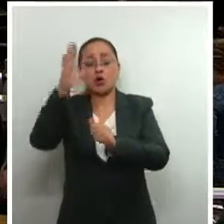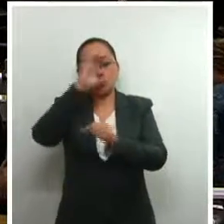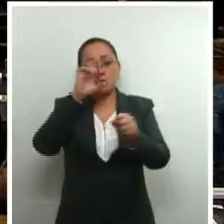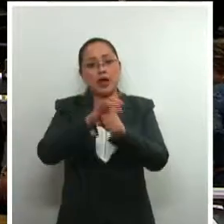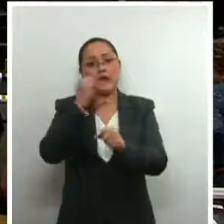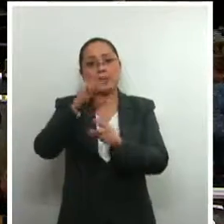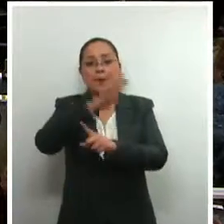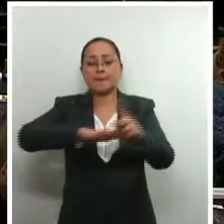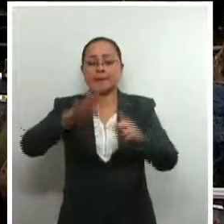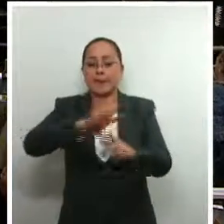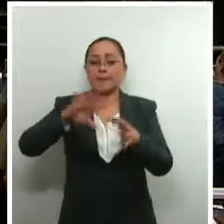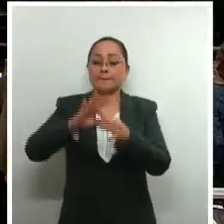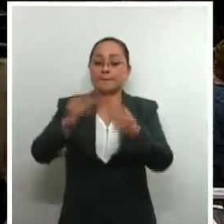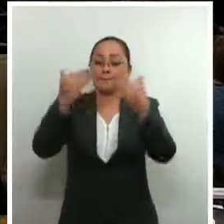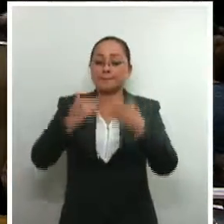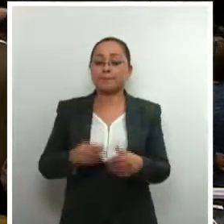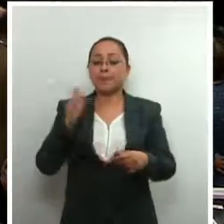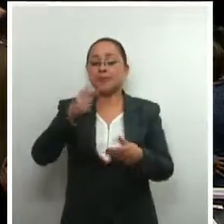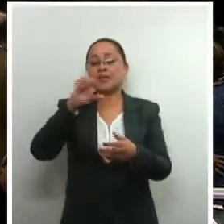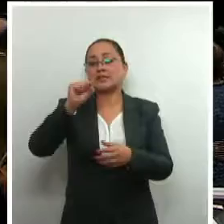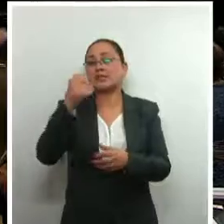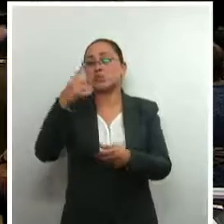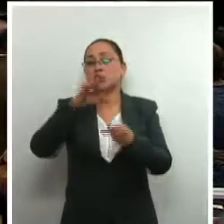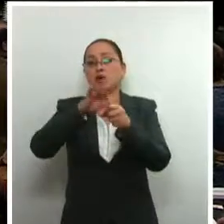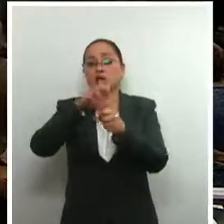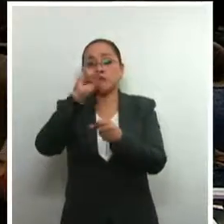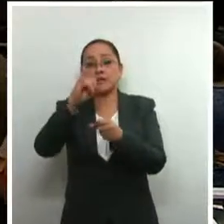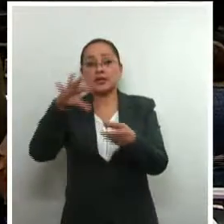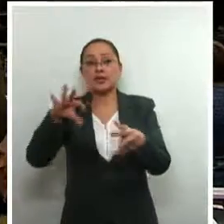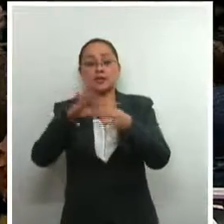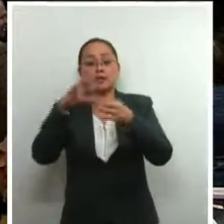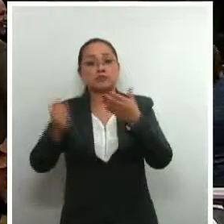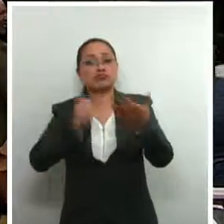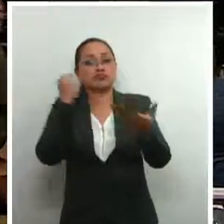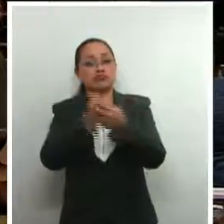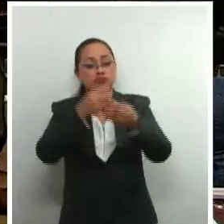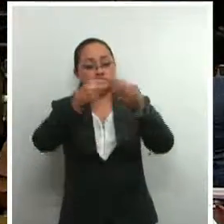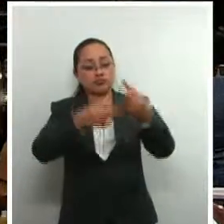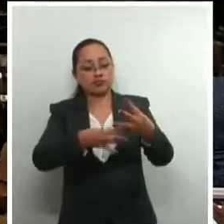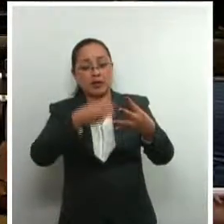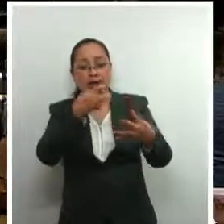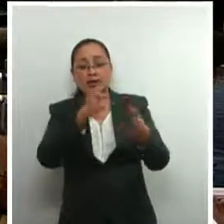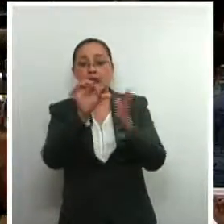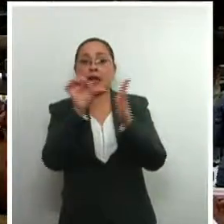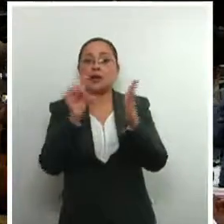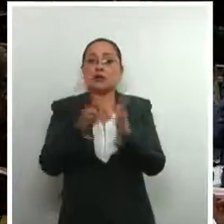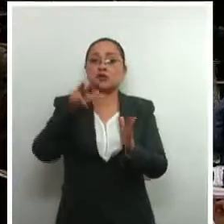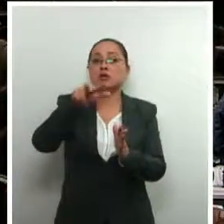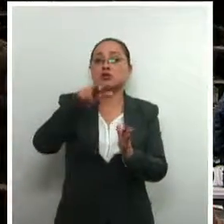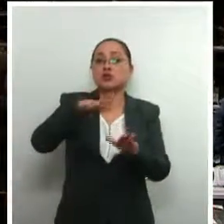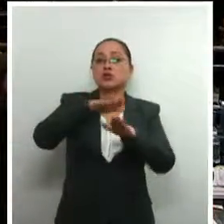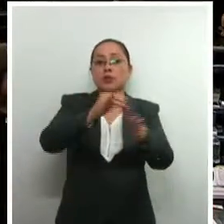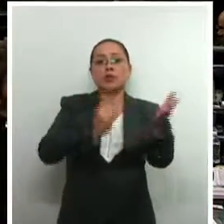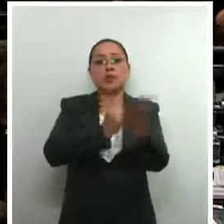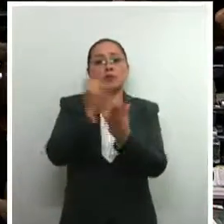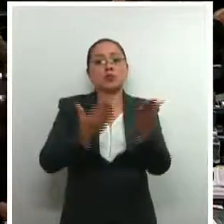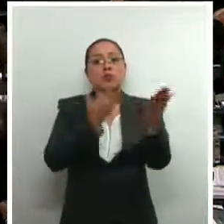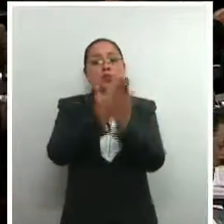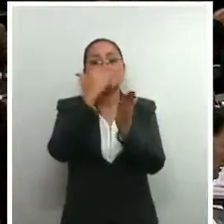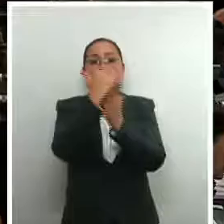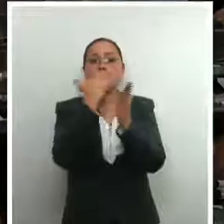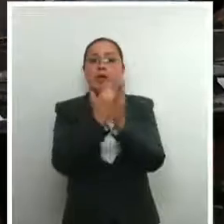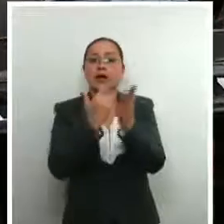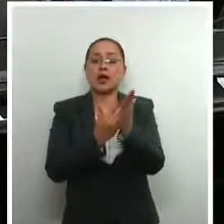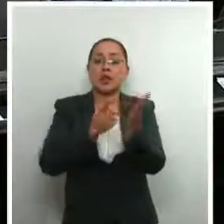con 68 votos a favor fue aprobado en lo general el artículo 18 del dictamen de la